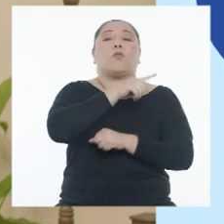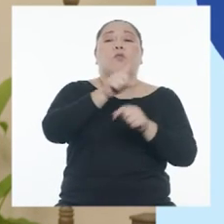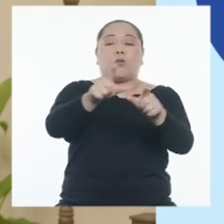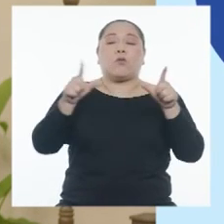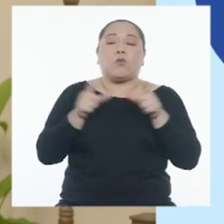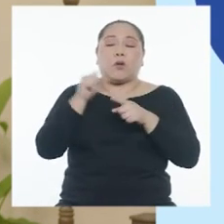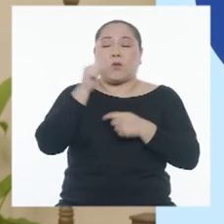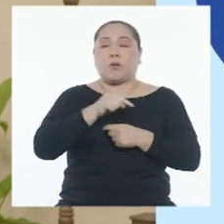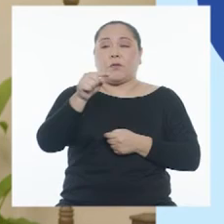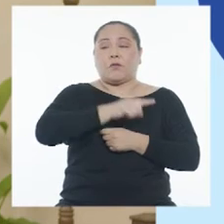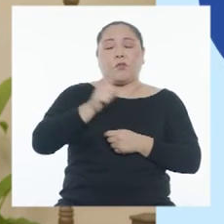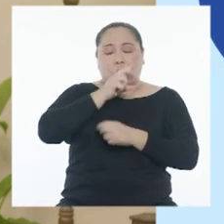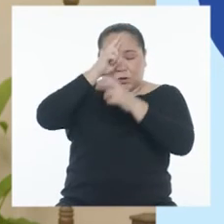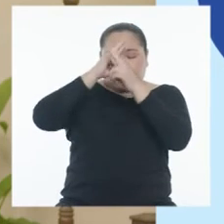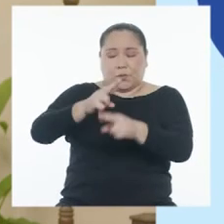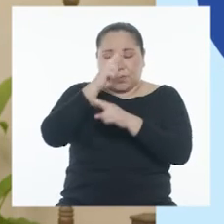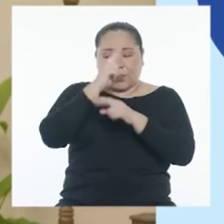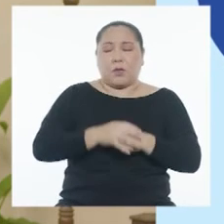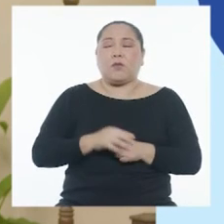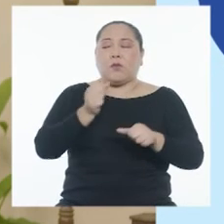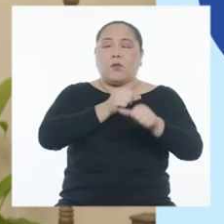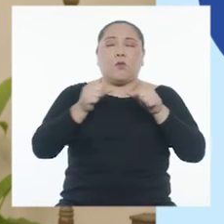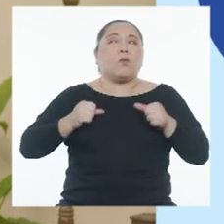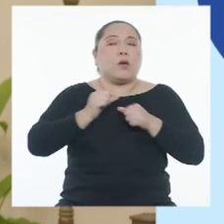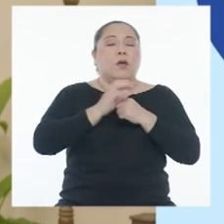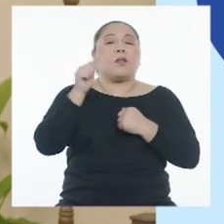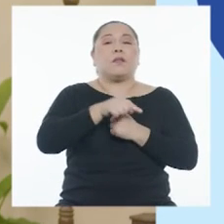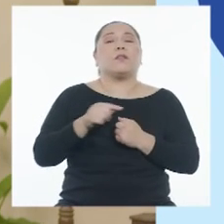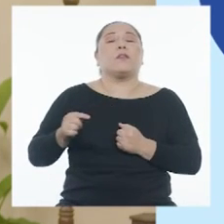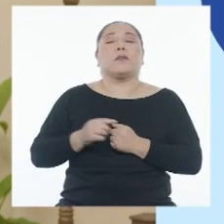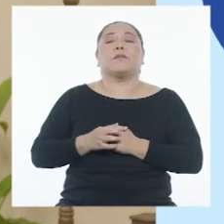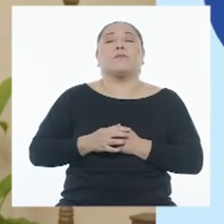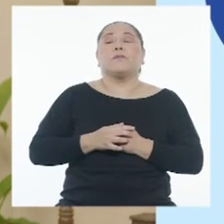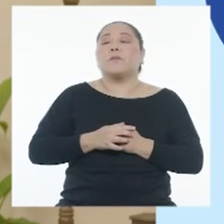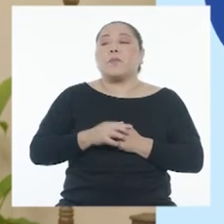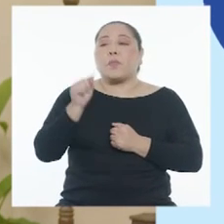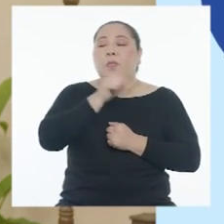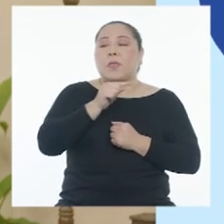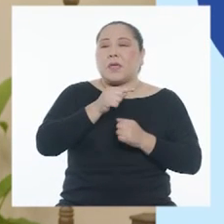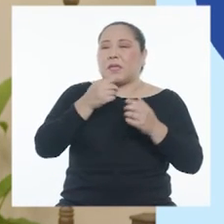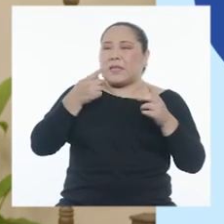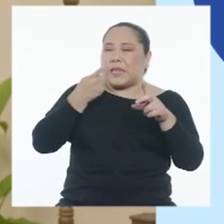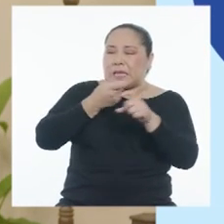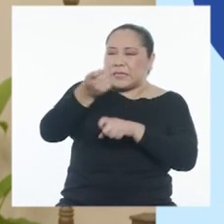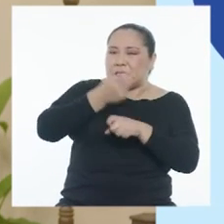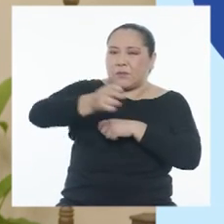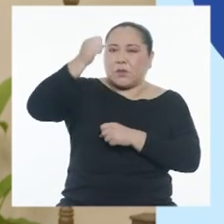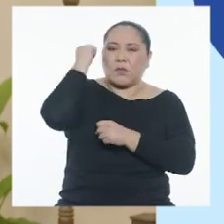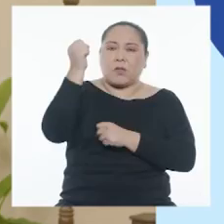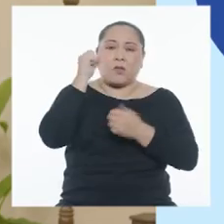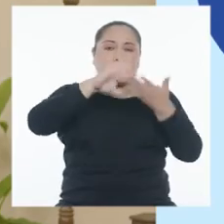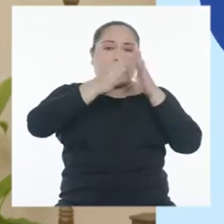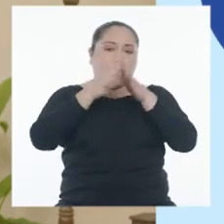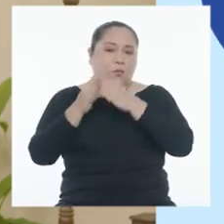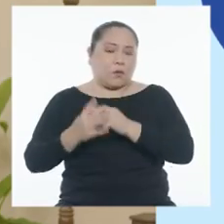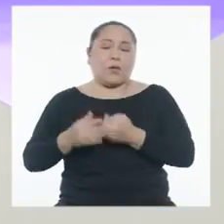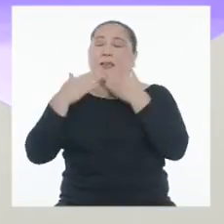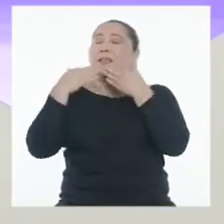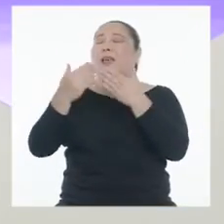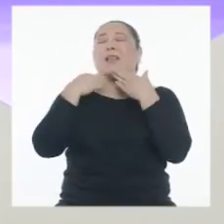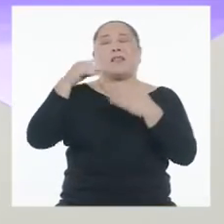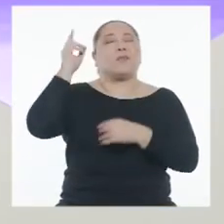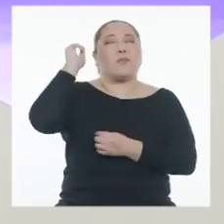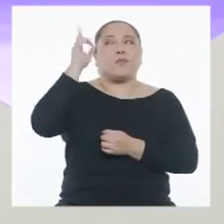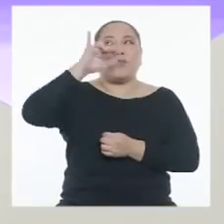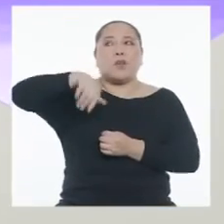territorios indígenas, vulnerando las zonas de seguridad ciudadana y atentando contra los derechos de las comunidades mencionadas.